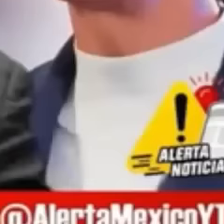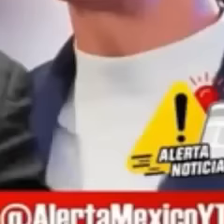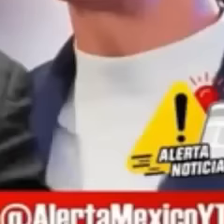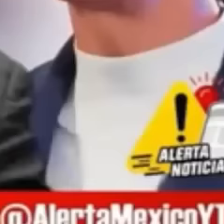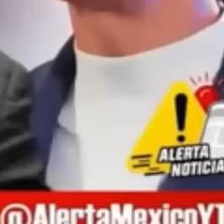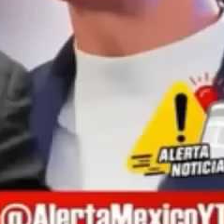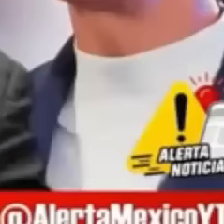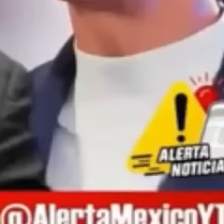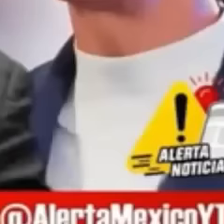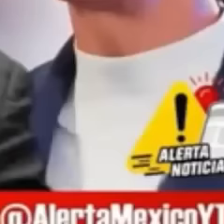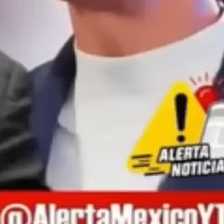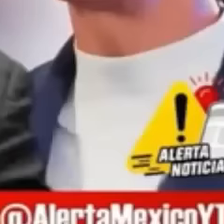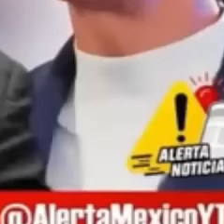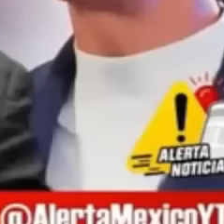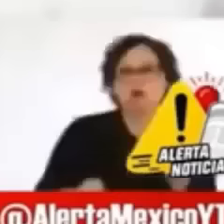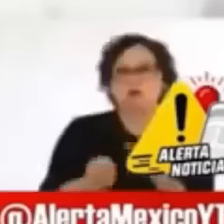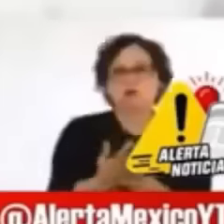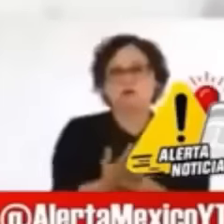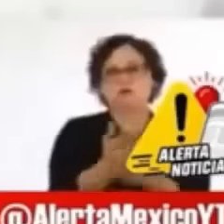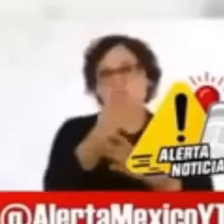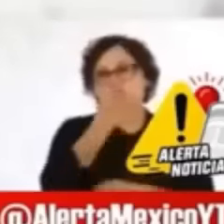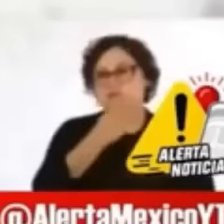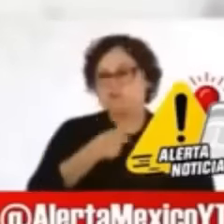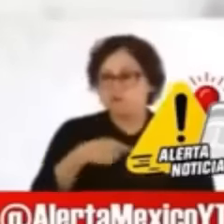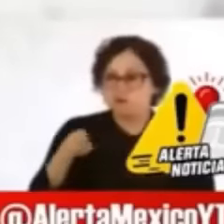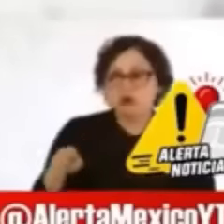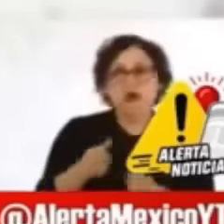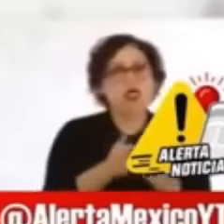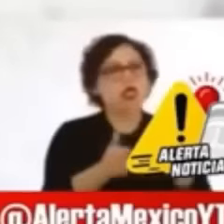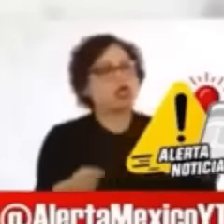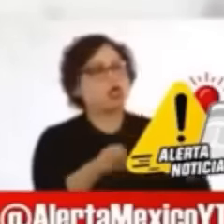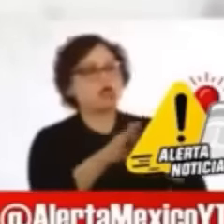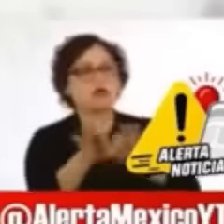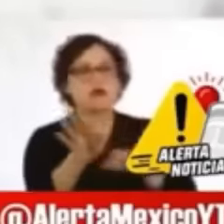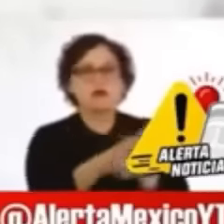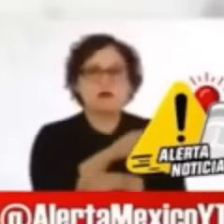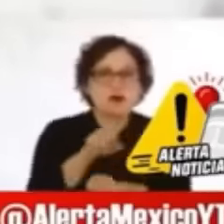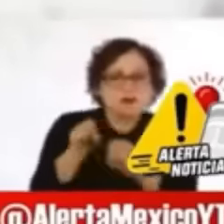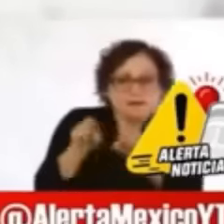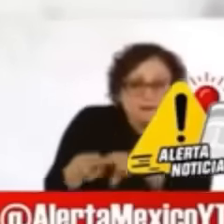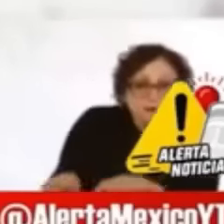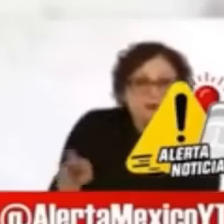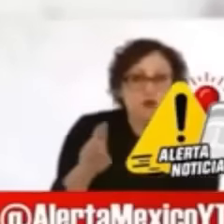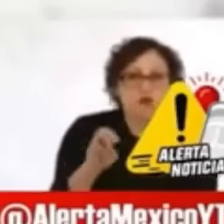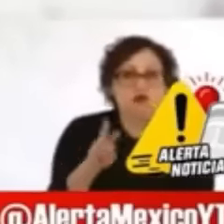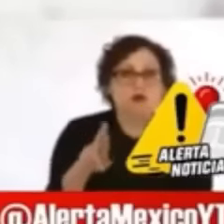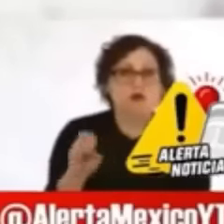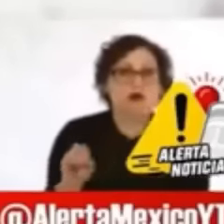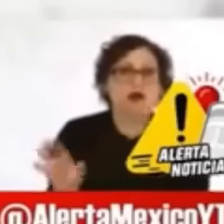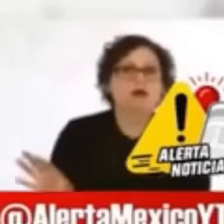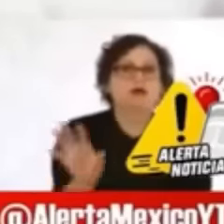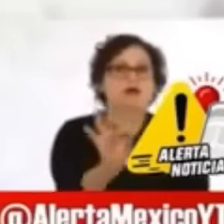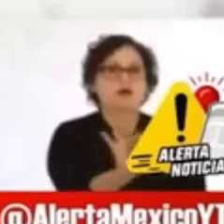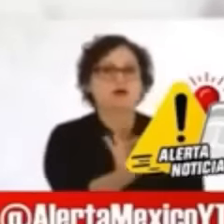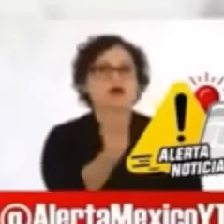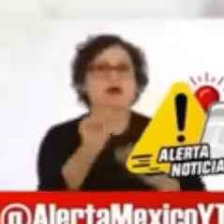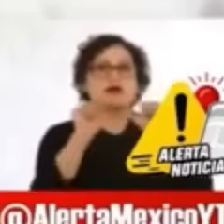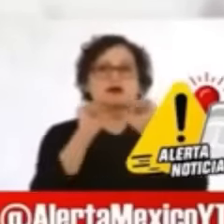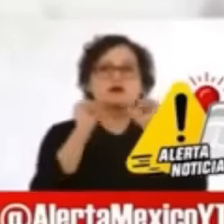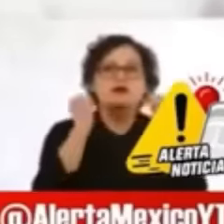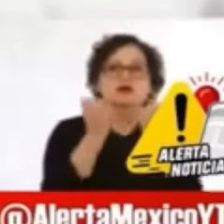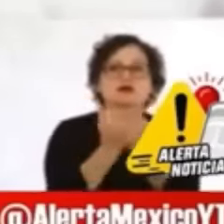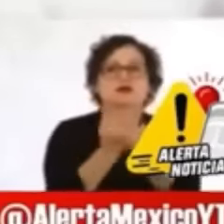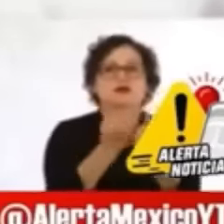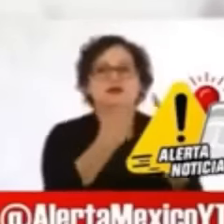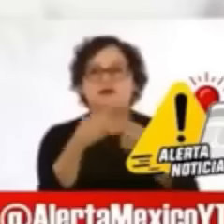o sin beneficiar al pueblo mexicano. Cuando el propio Romero le confesó que asociaciones de ambulantes y otros